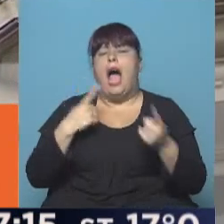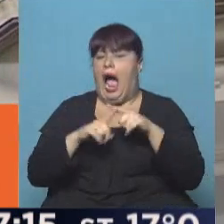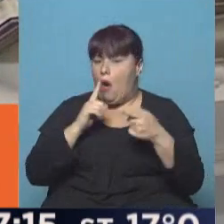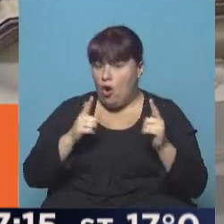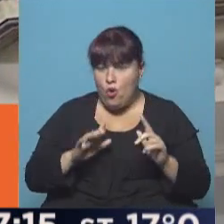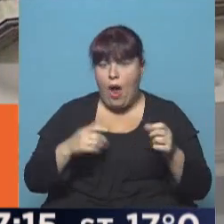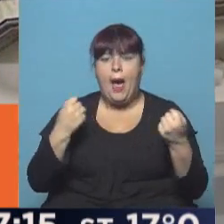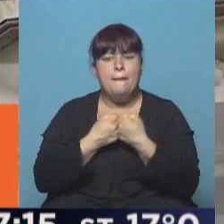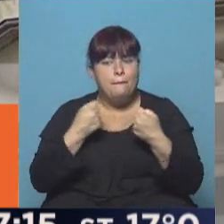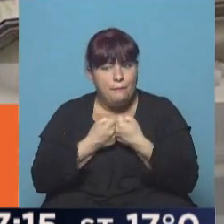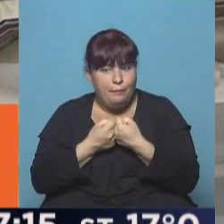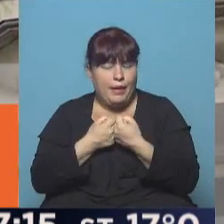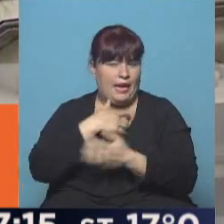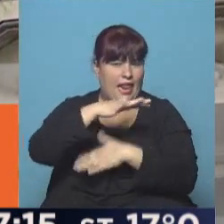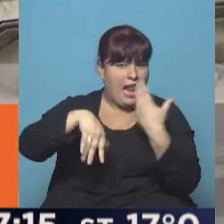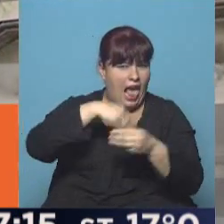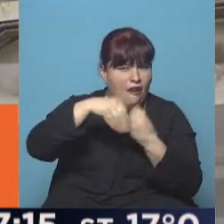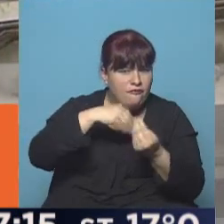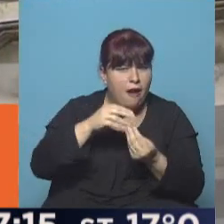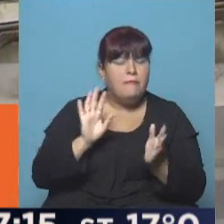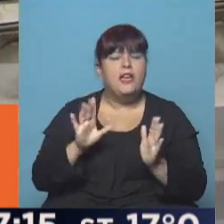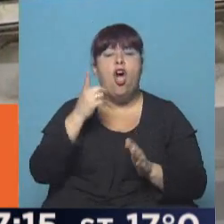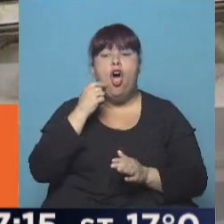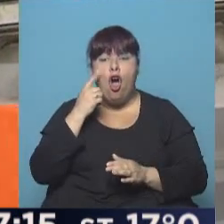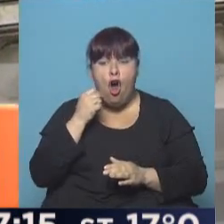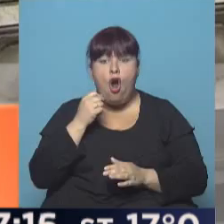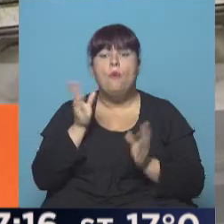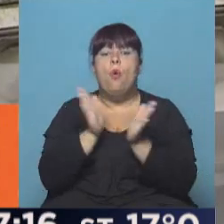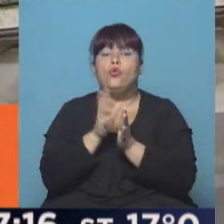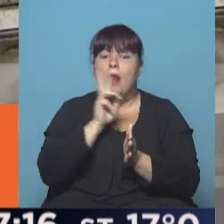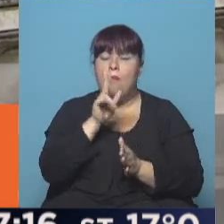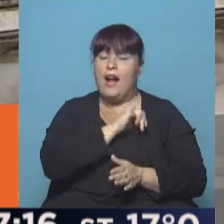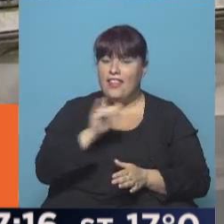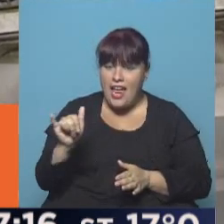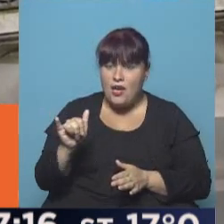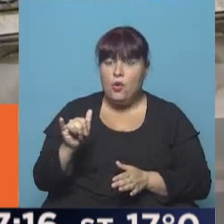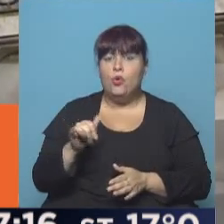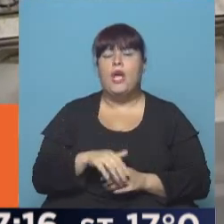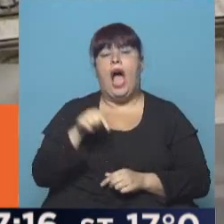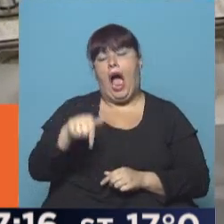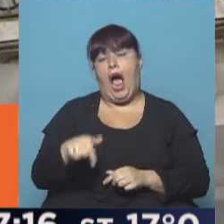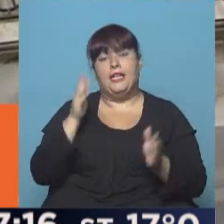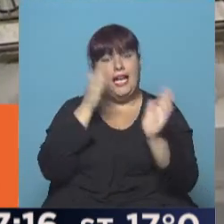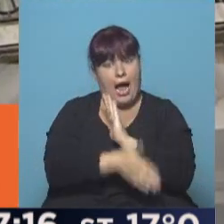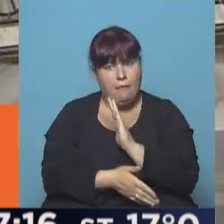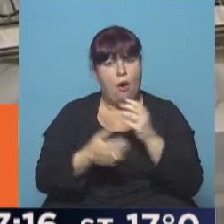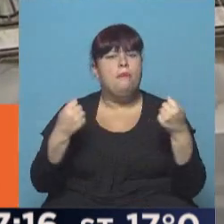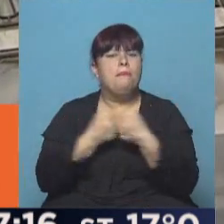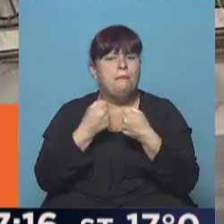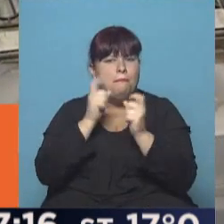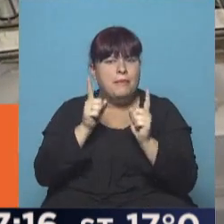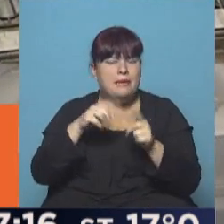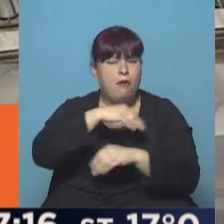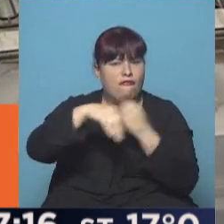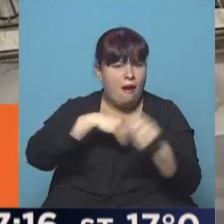acuerdo, peleas en el seno de esta familia, el hombre que estaba con esta mujer que hizo la denuncia que se encuentra prófugo, una pelea en el mismo